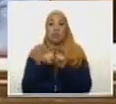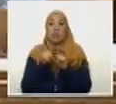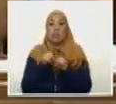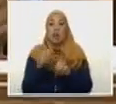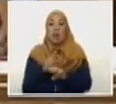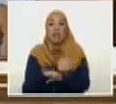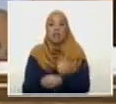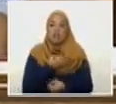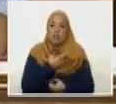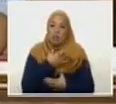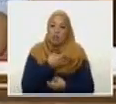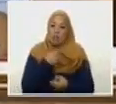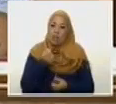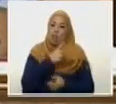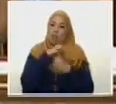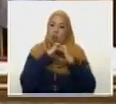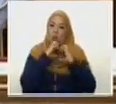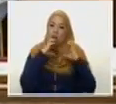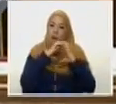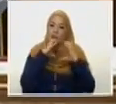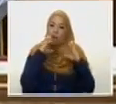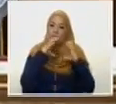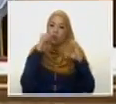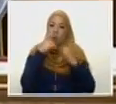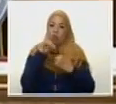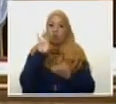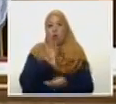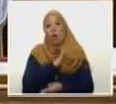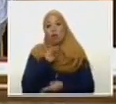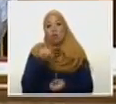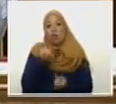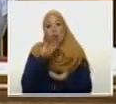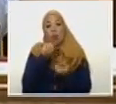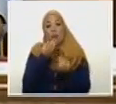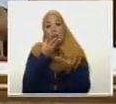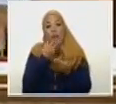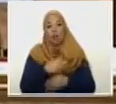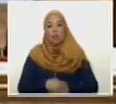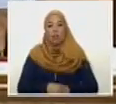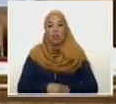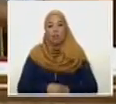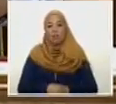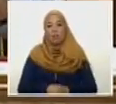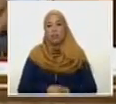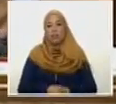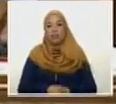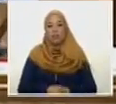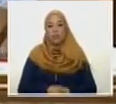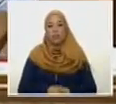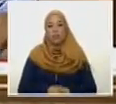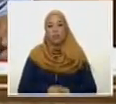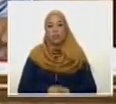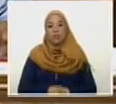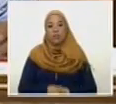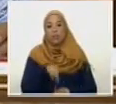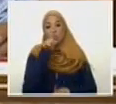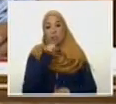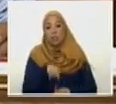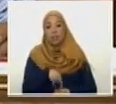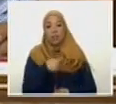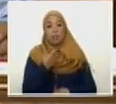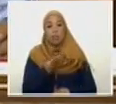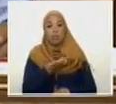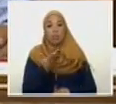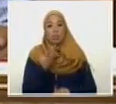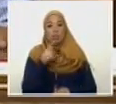lo sentía de verdad. En sus canciones. En sus canciones. Y,